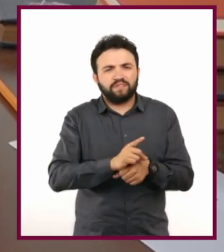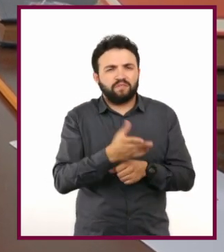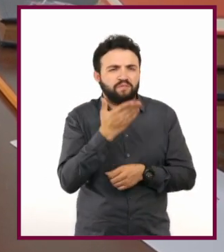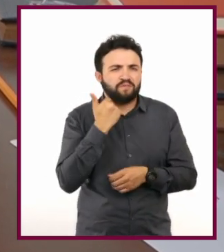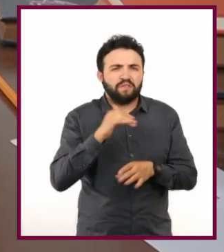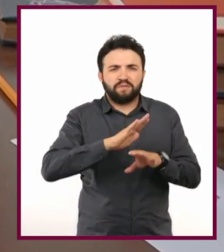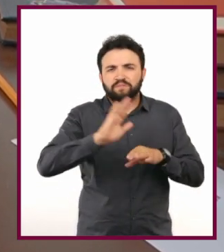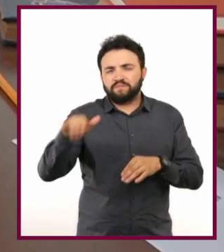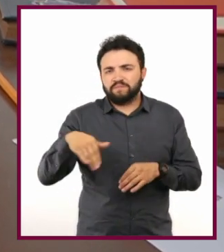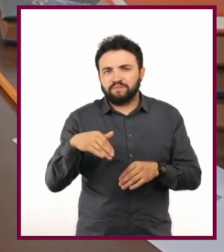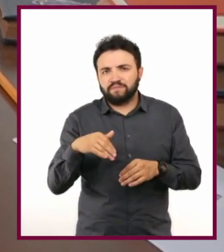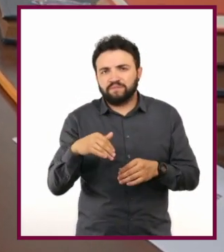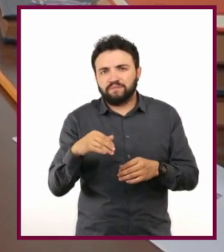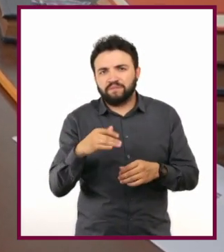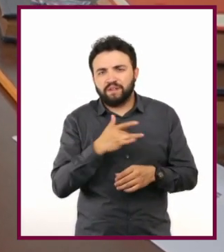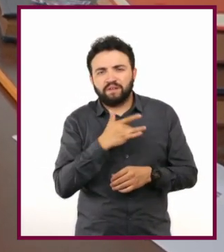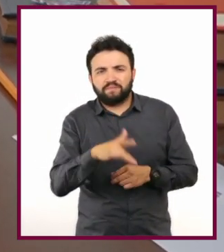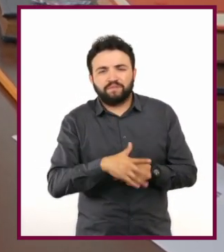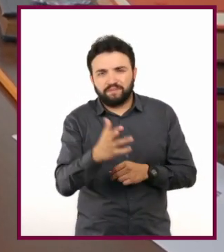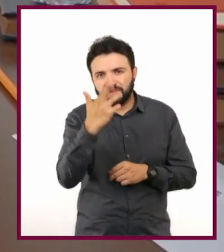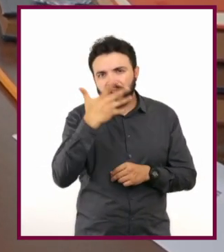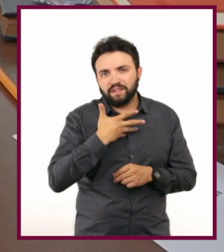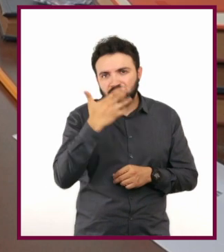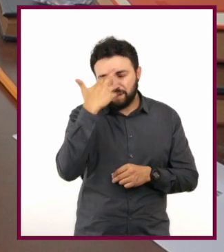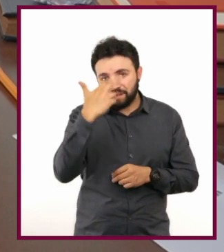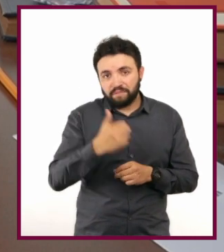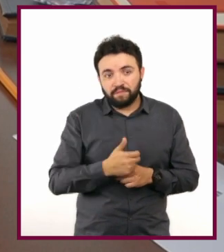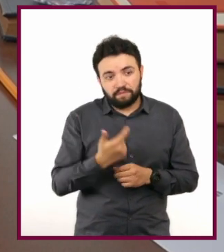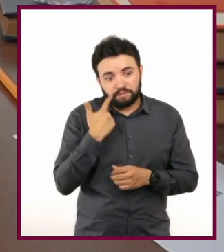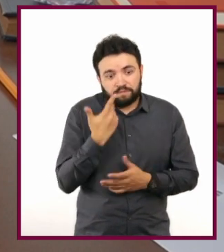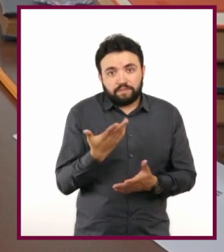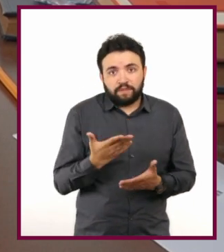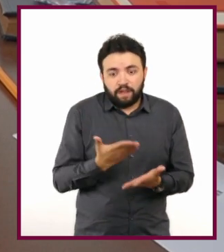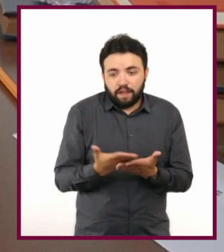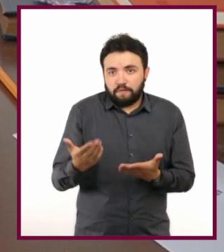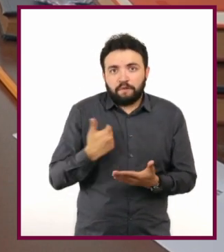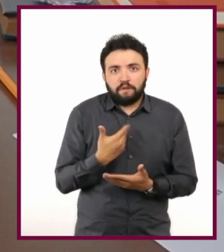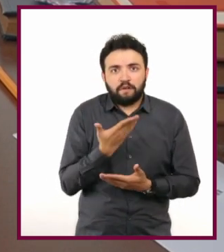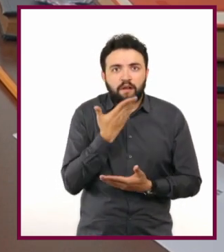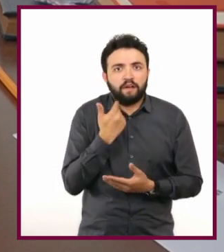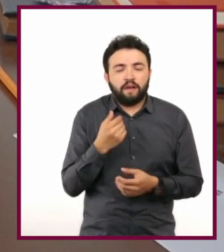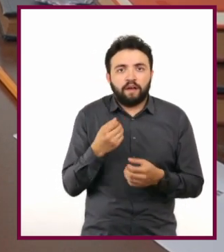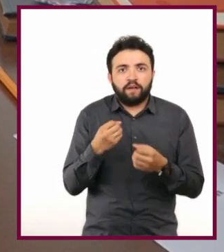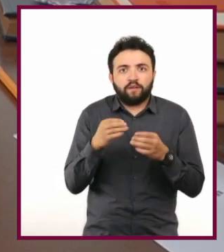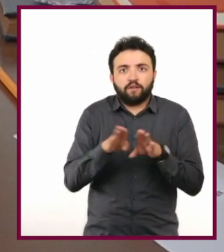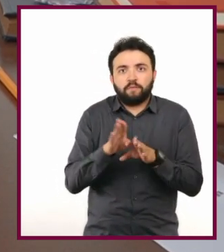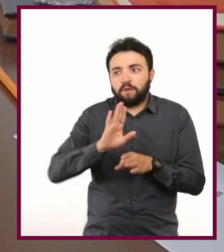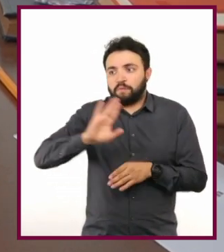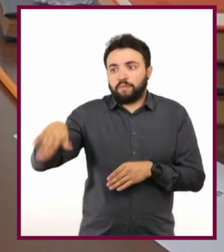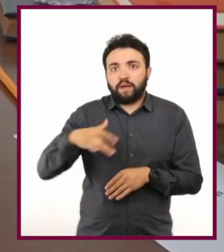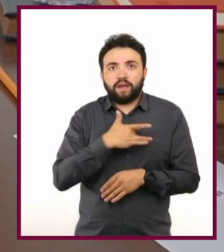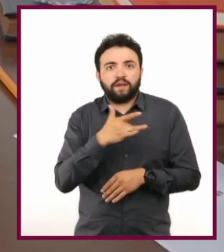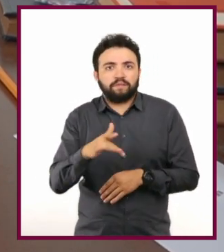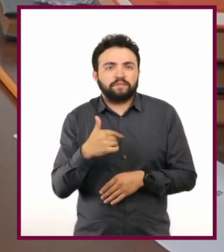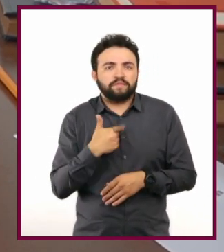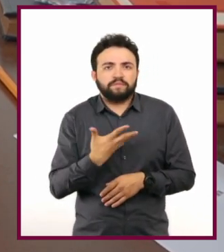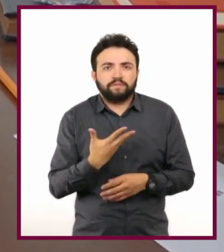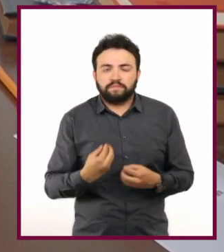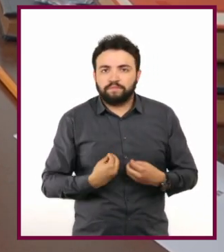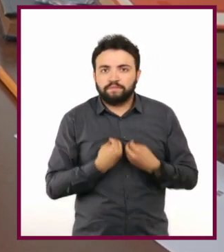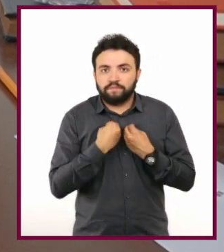amor. ¿Y qué razón tenías? Mírame, hasta ahorita no me he muerto de amor y sigo vivita y coleando, como